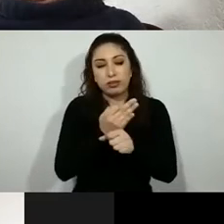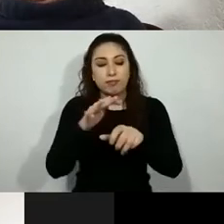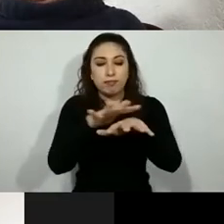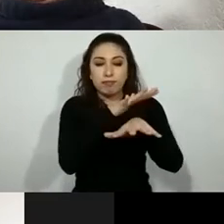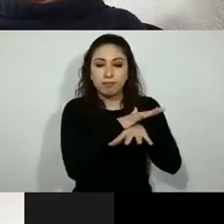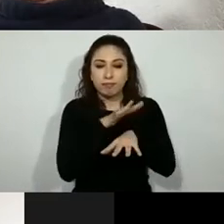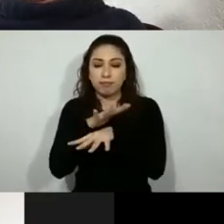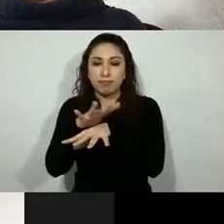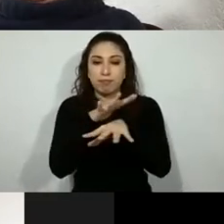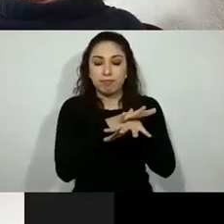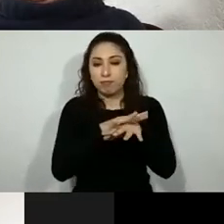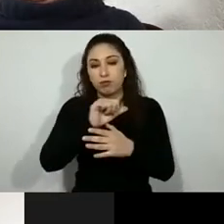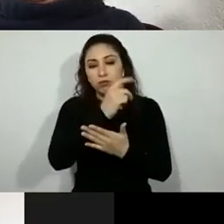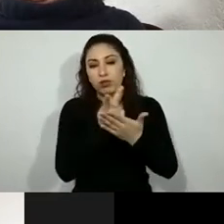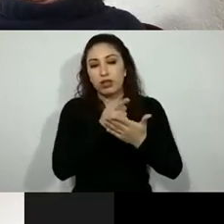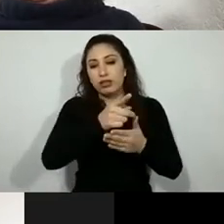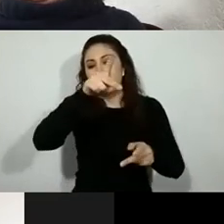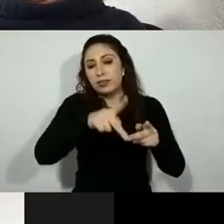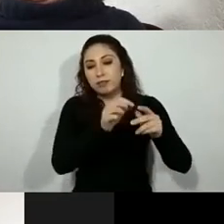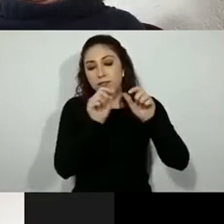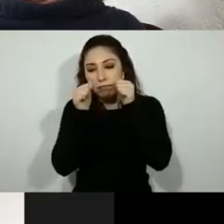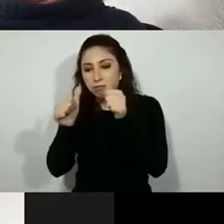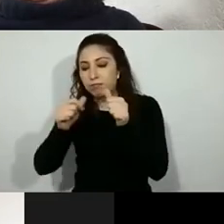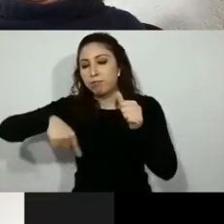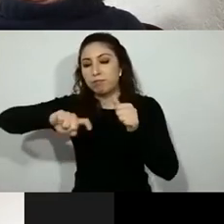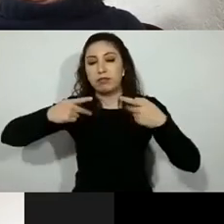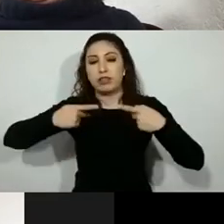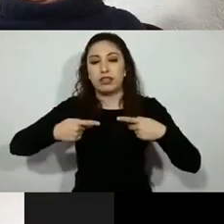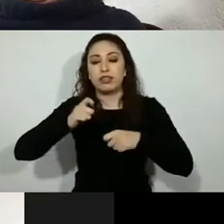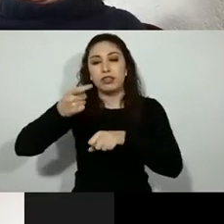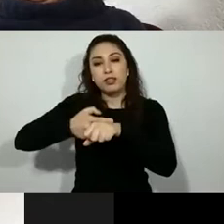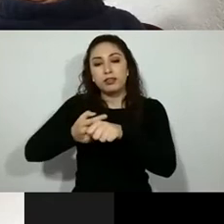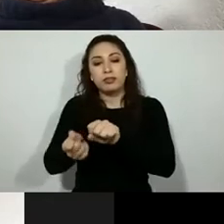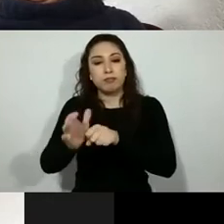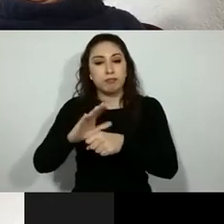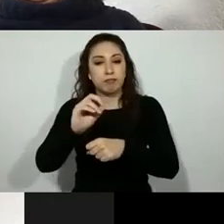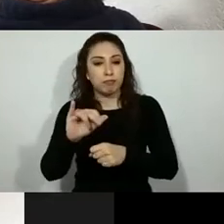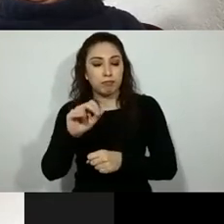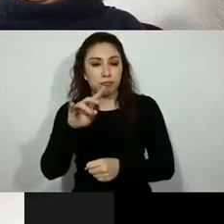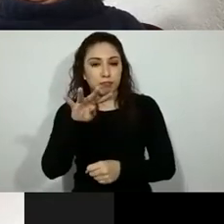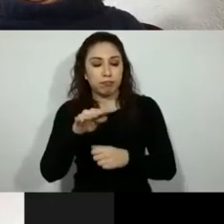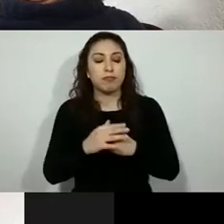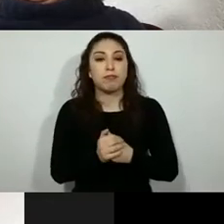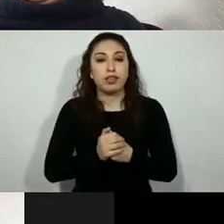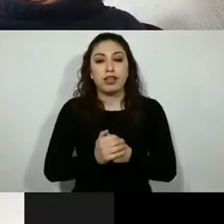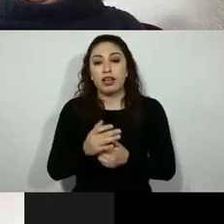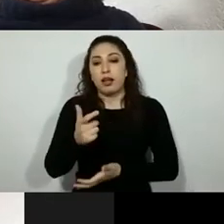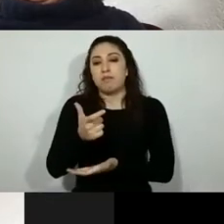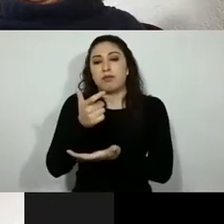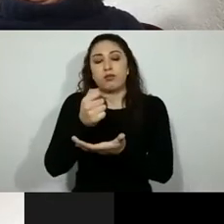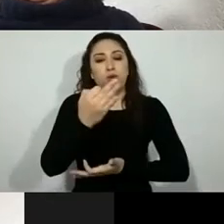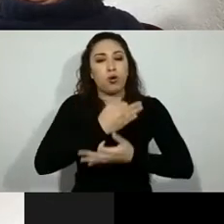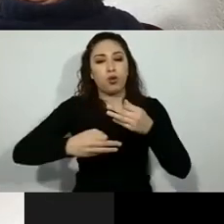atenderlo para la emergencia sanitaria del COVID. Hemos ejercido el presupuesto con responsabilidad,